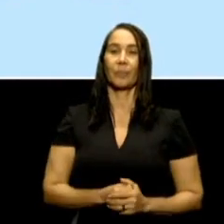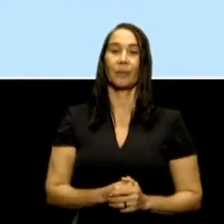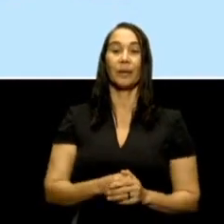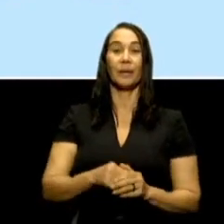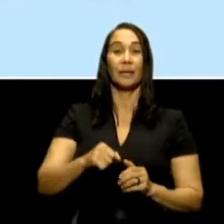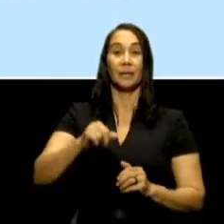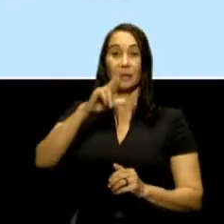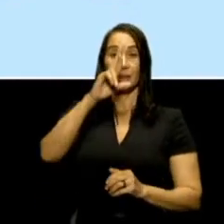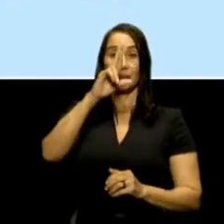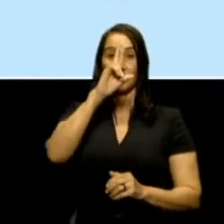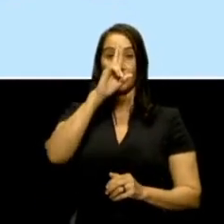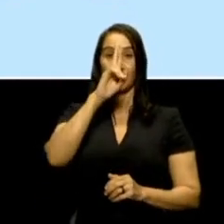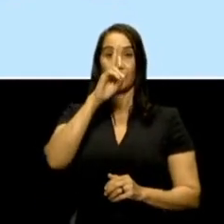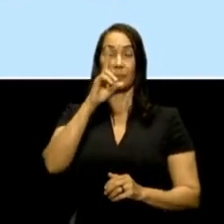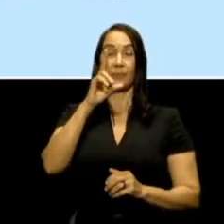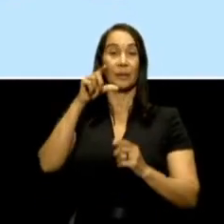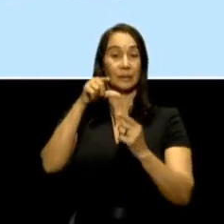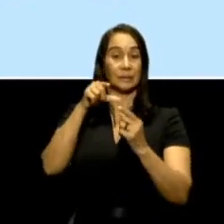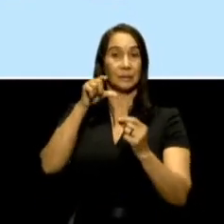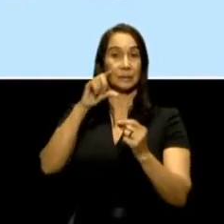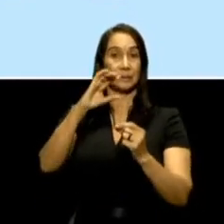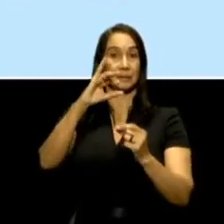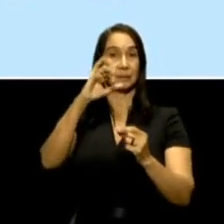Y ahí están China,